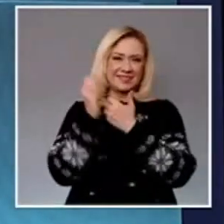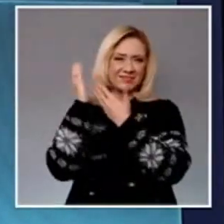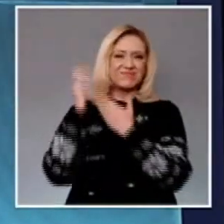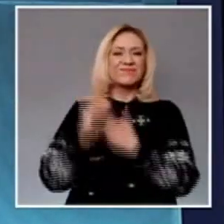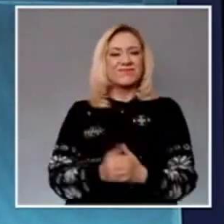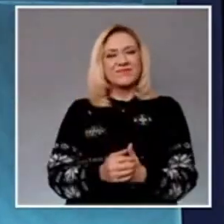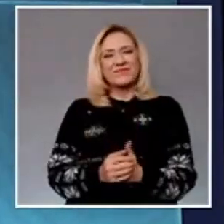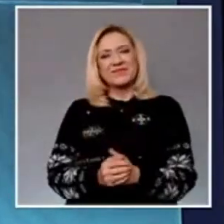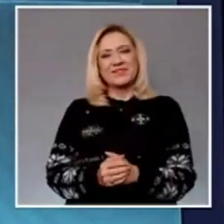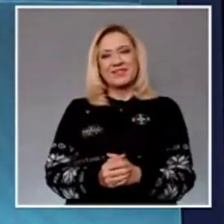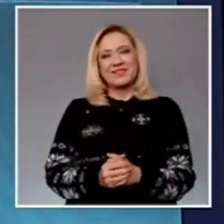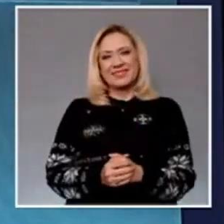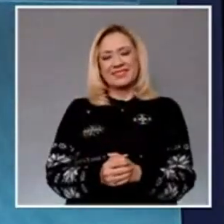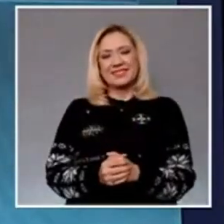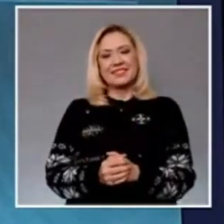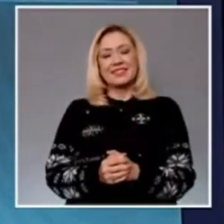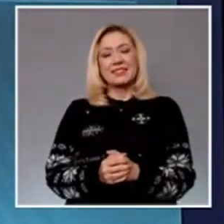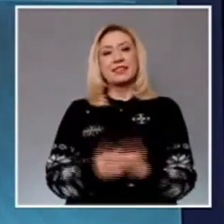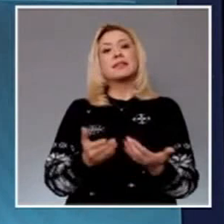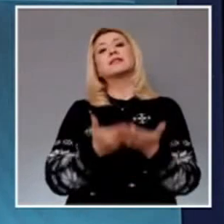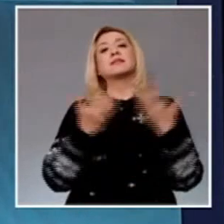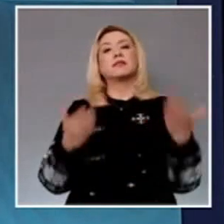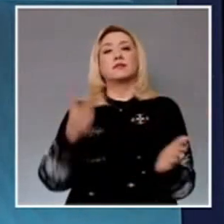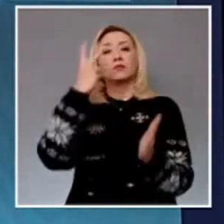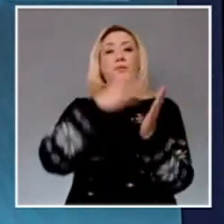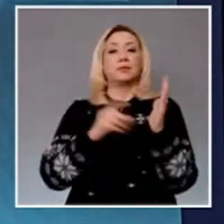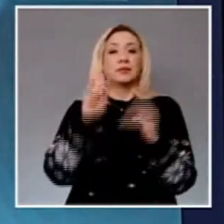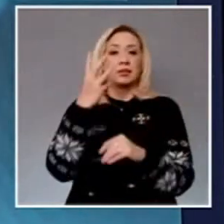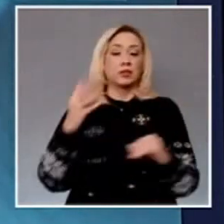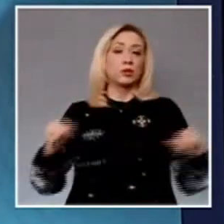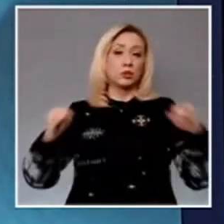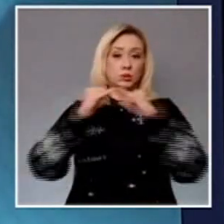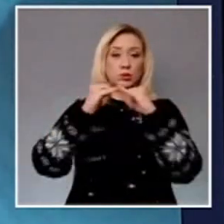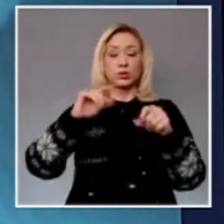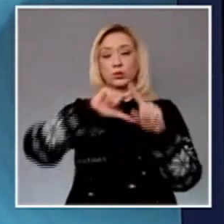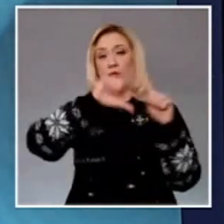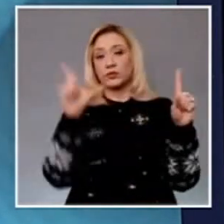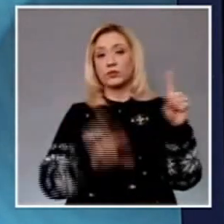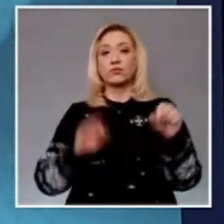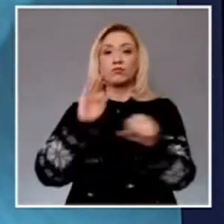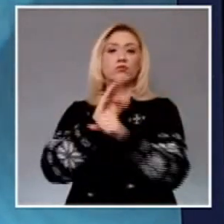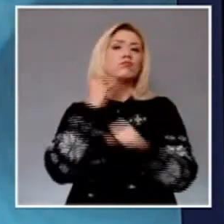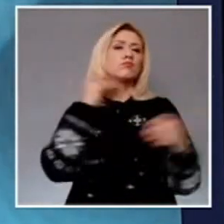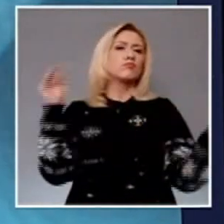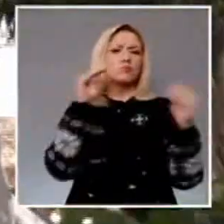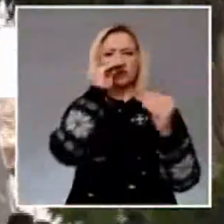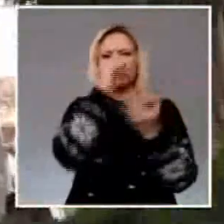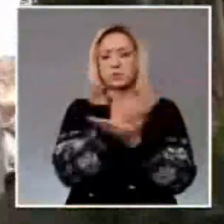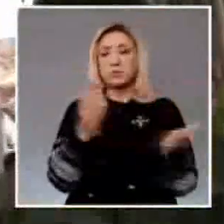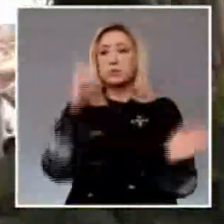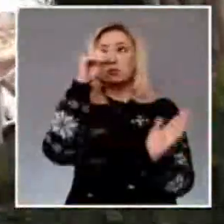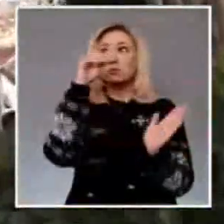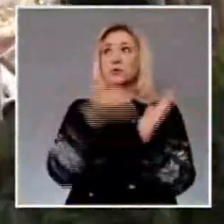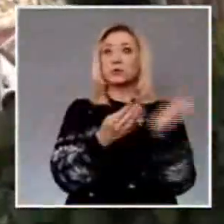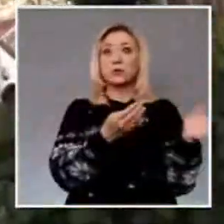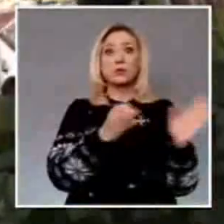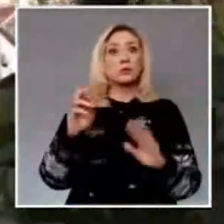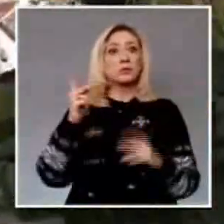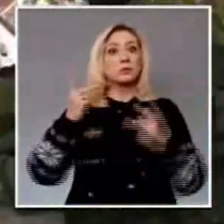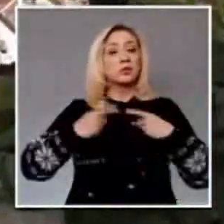Y en 2023, la Defensoría Pública Federal brindó apoyo a más de 1.200 personas de pueblos y comunidades indígenas.